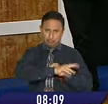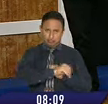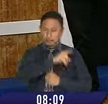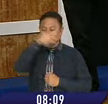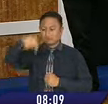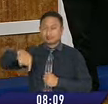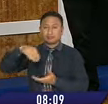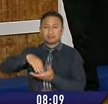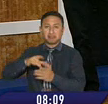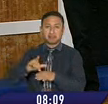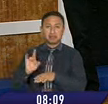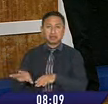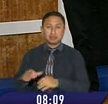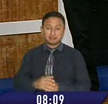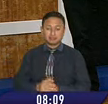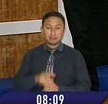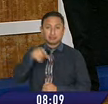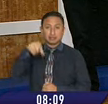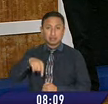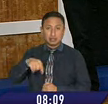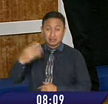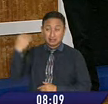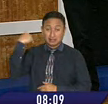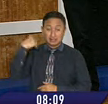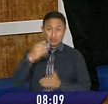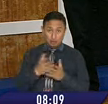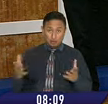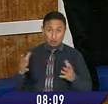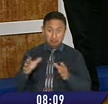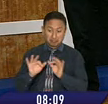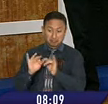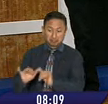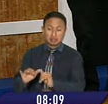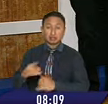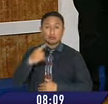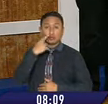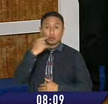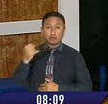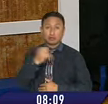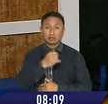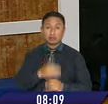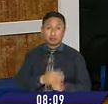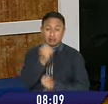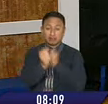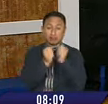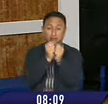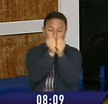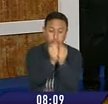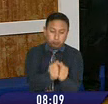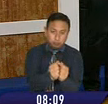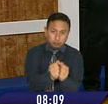Los delincuentes no sustrajeron la carga del vehículo, el chofer fue encontrado maniatado.